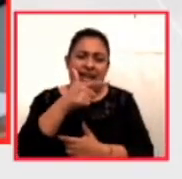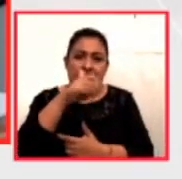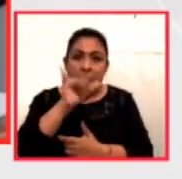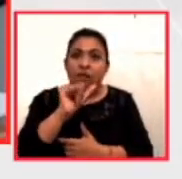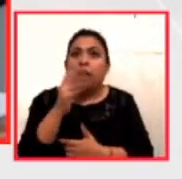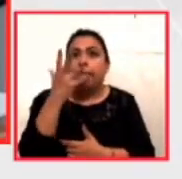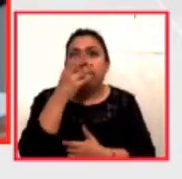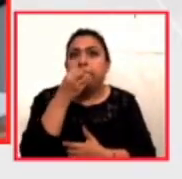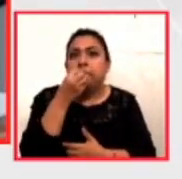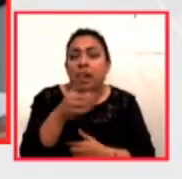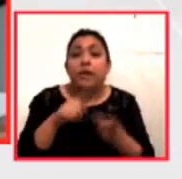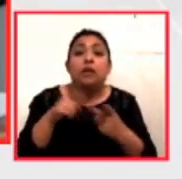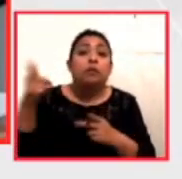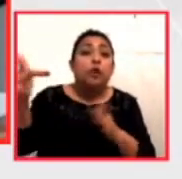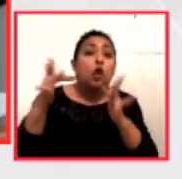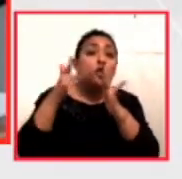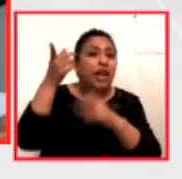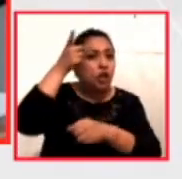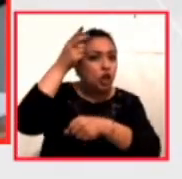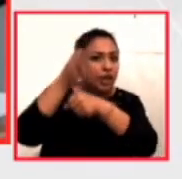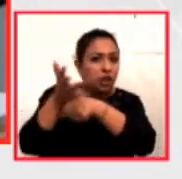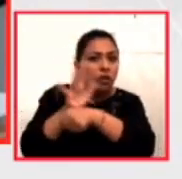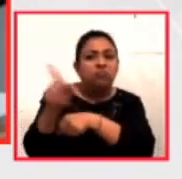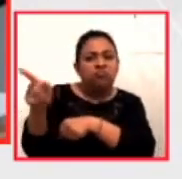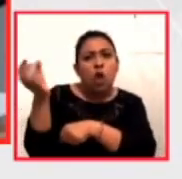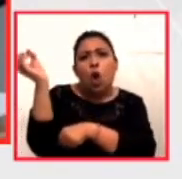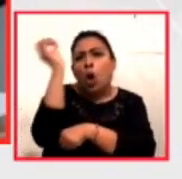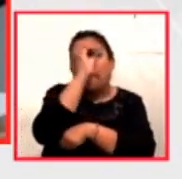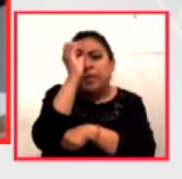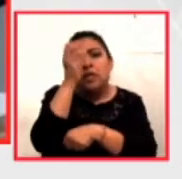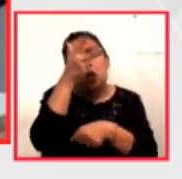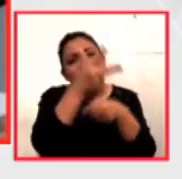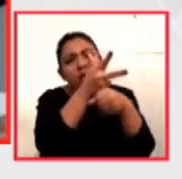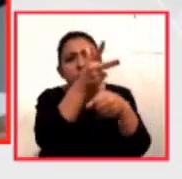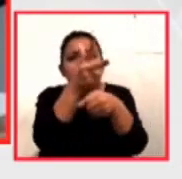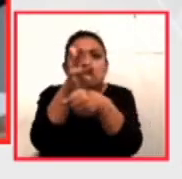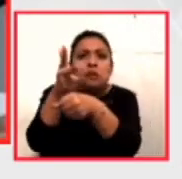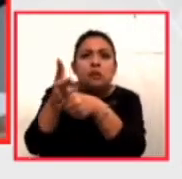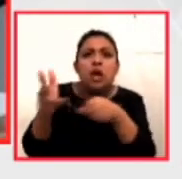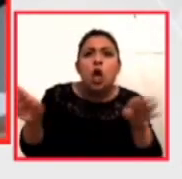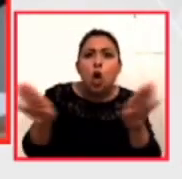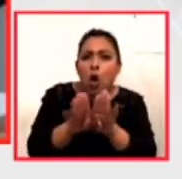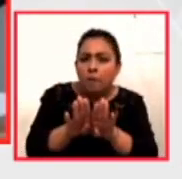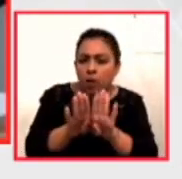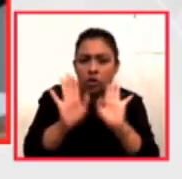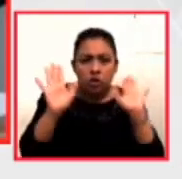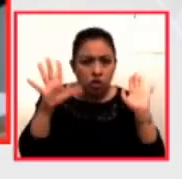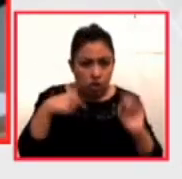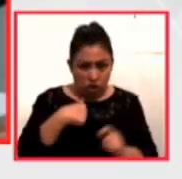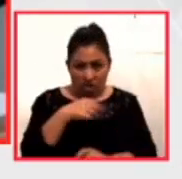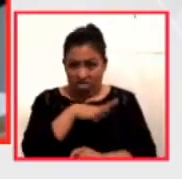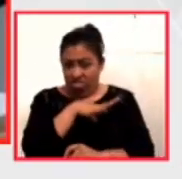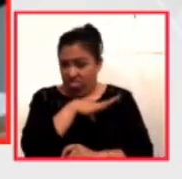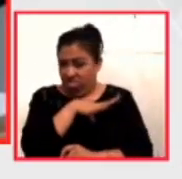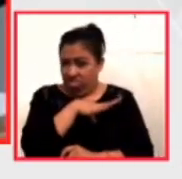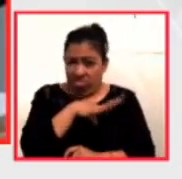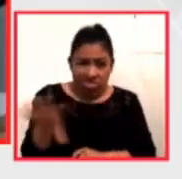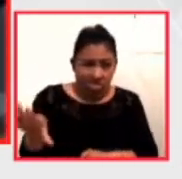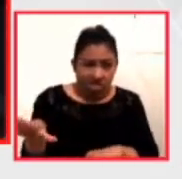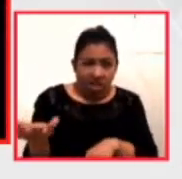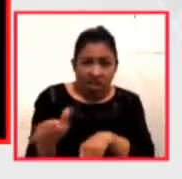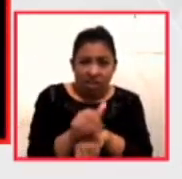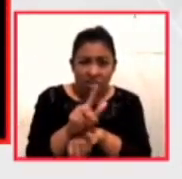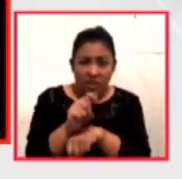Le hablé a un director de cine para tener un punto de vista de atrás de cámara y no admití que hubiera un solo actor de